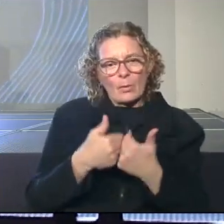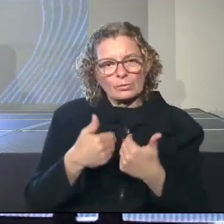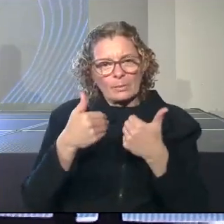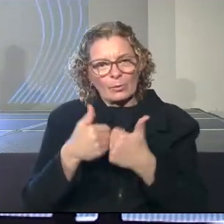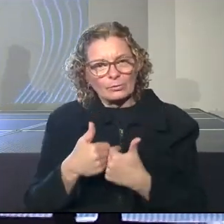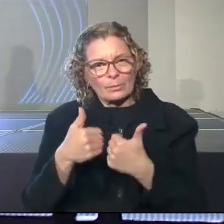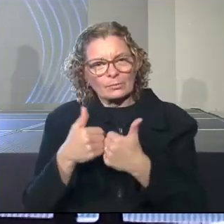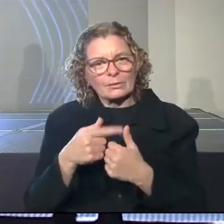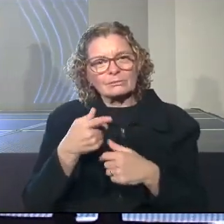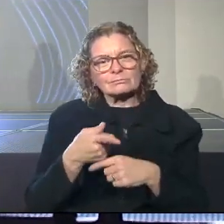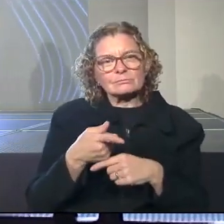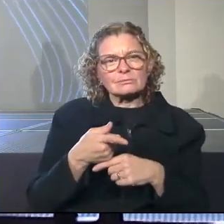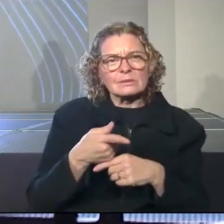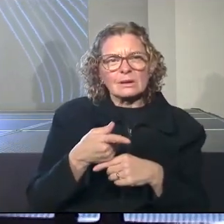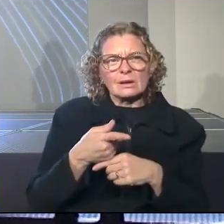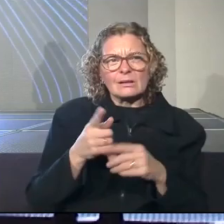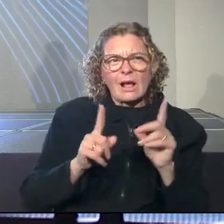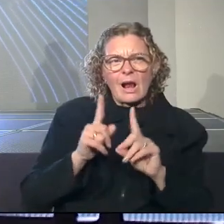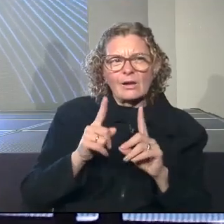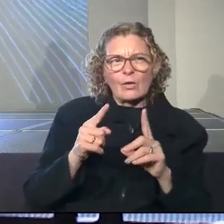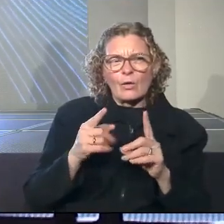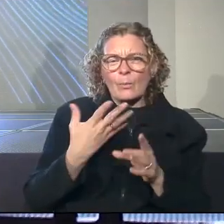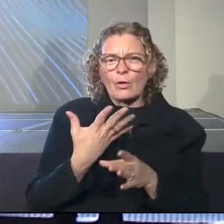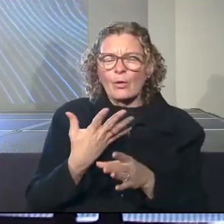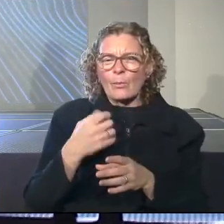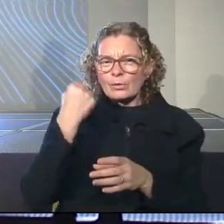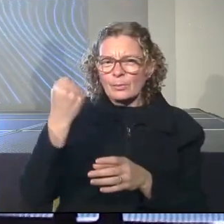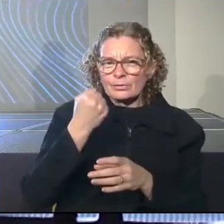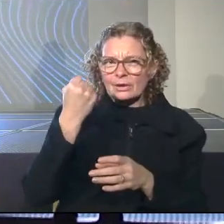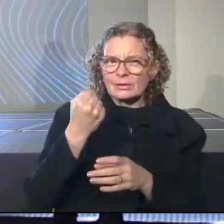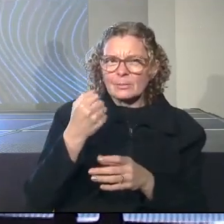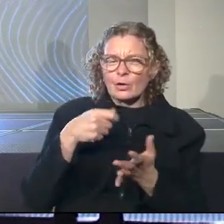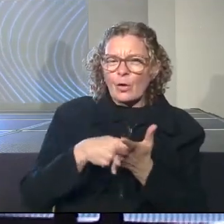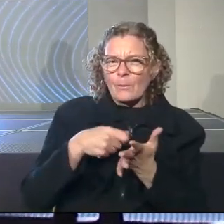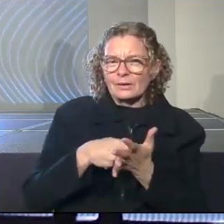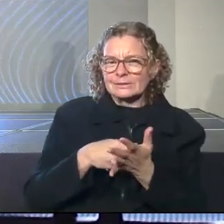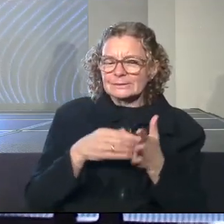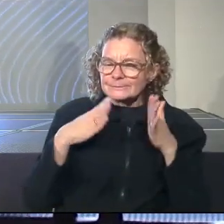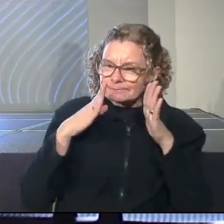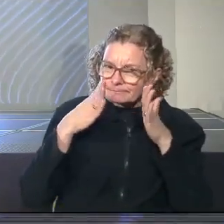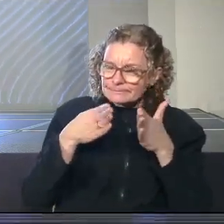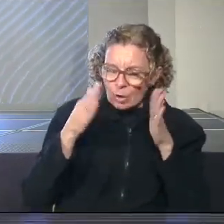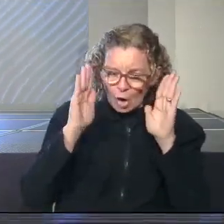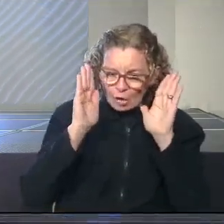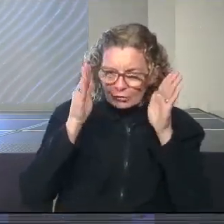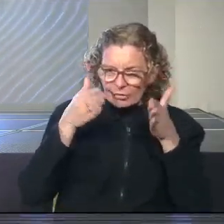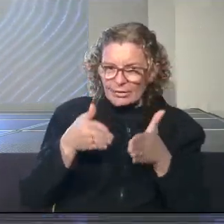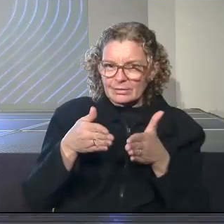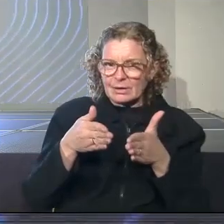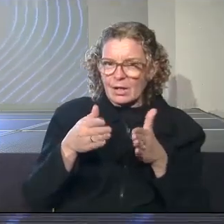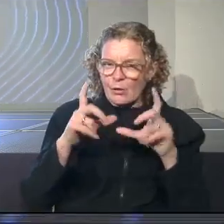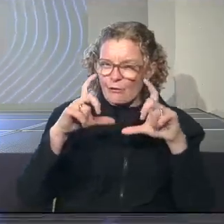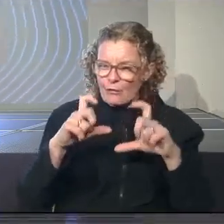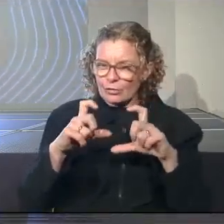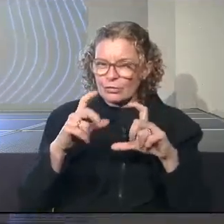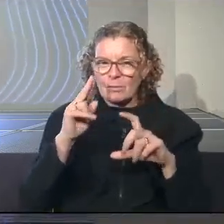preguntas, nosotros es un momento como muy, muy importante porque el comprador está específicamente concentrado en nuestra